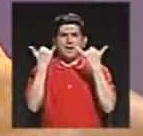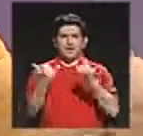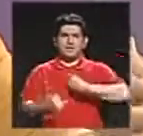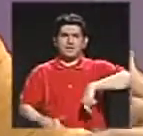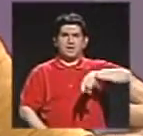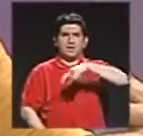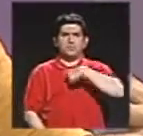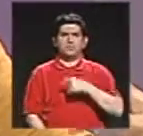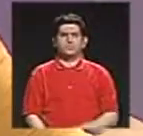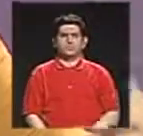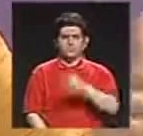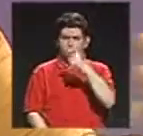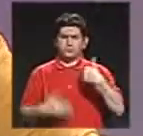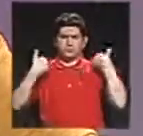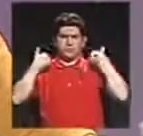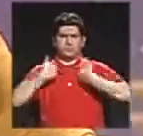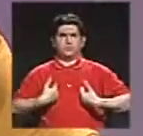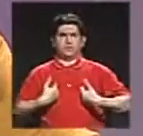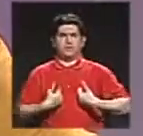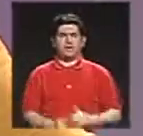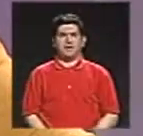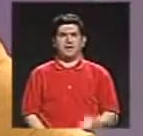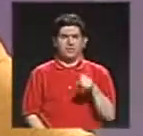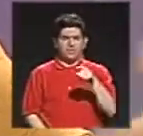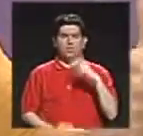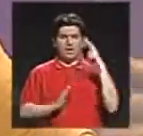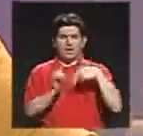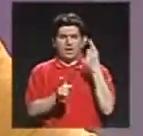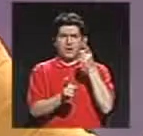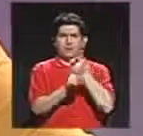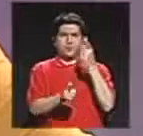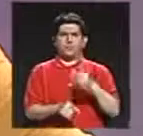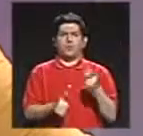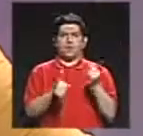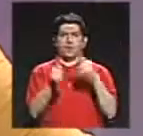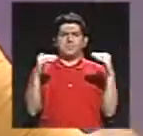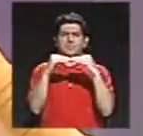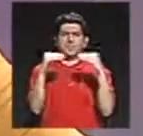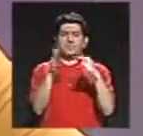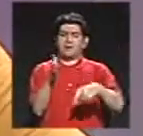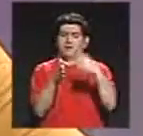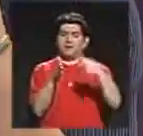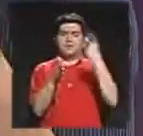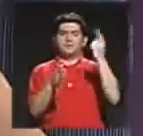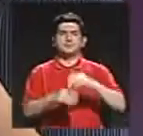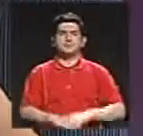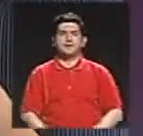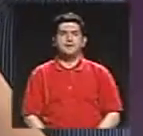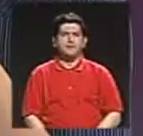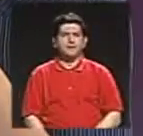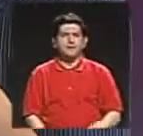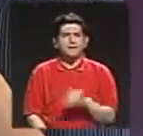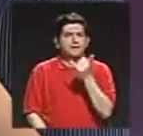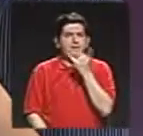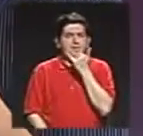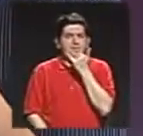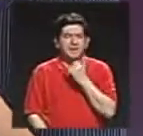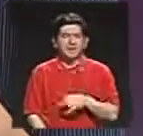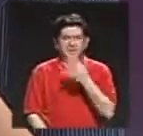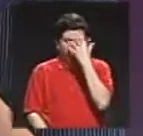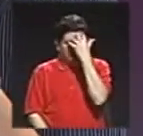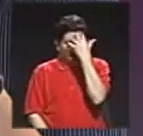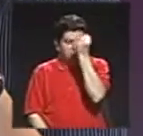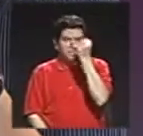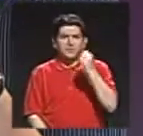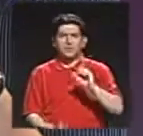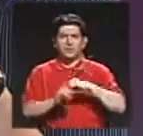a ponernos como seres humanos que somos en el plano en el que nos queramos poner en el primer plano muchas veces verdad qué pasa con la memoria social de